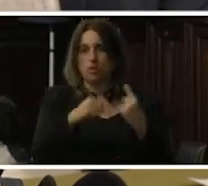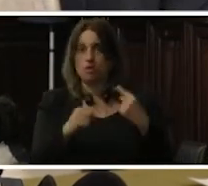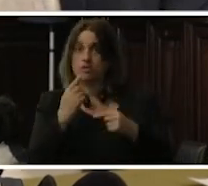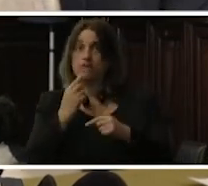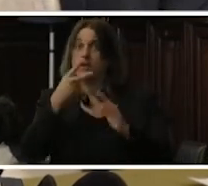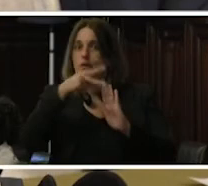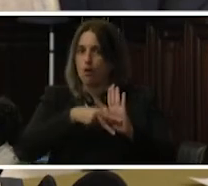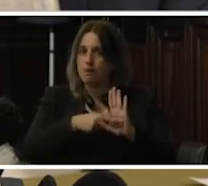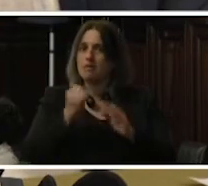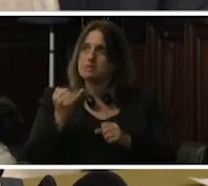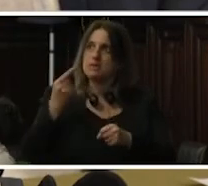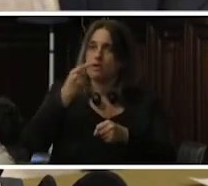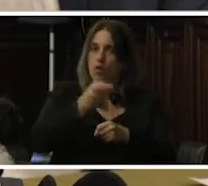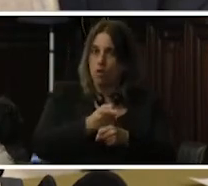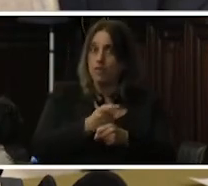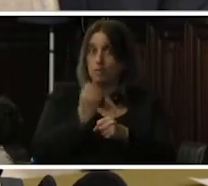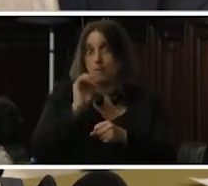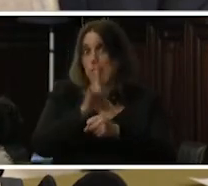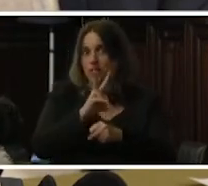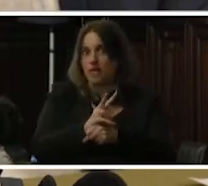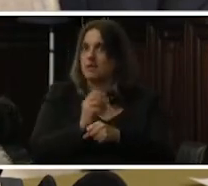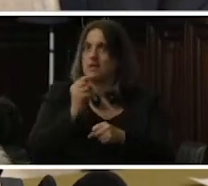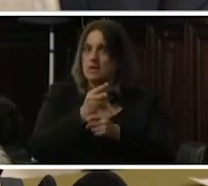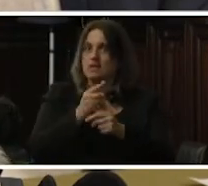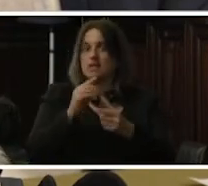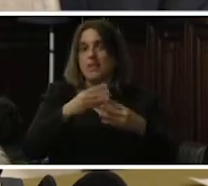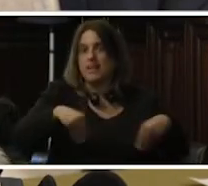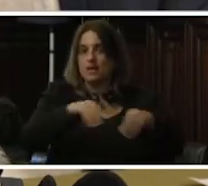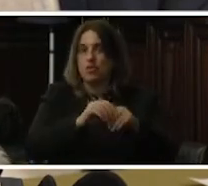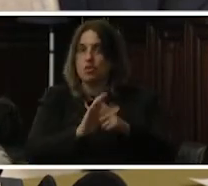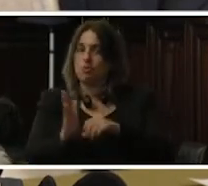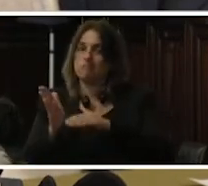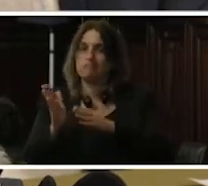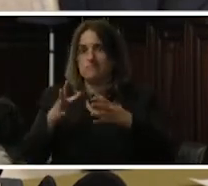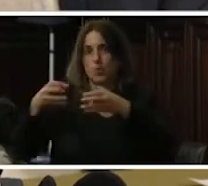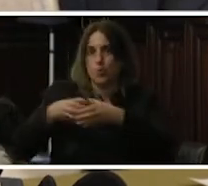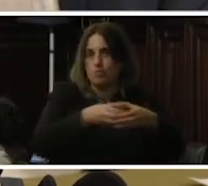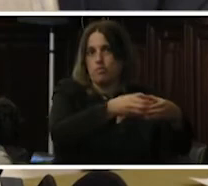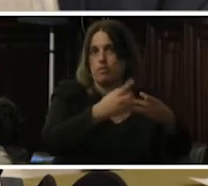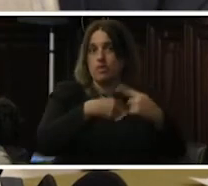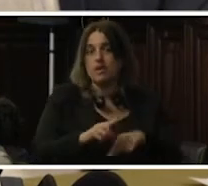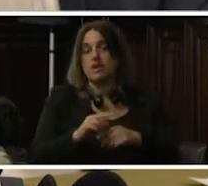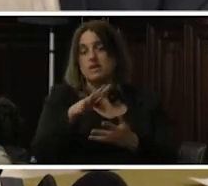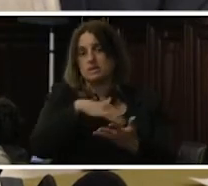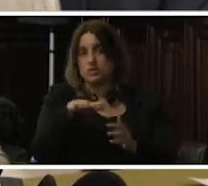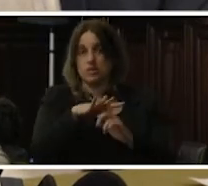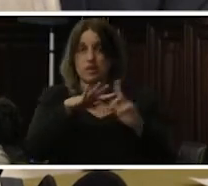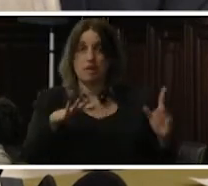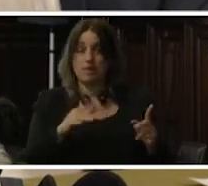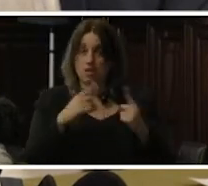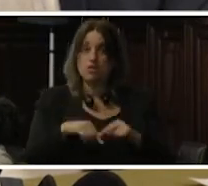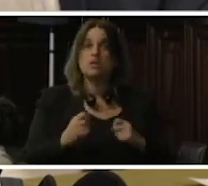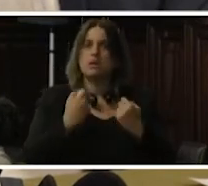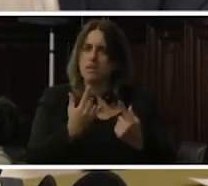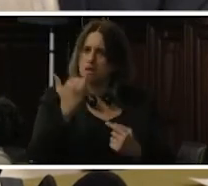de proteger el territorio de desplazamiento del pueblo ayoreo totobiboso en situación de aislamiento. Se otorgaron